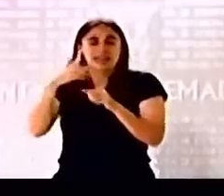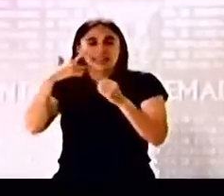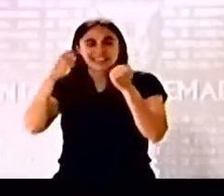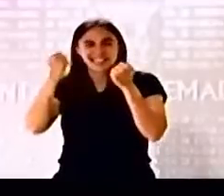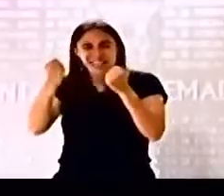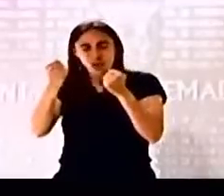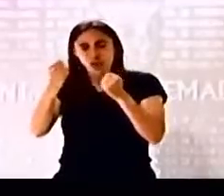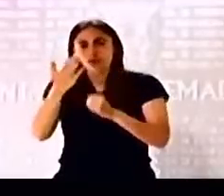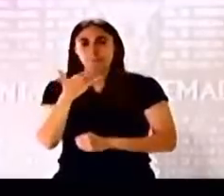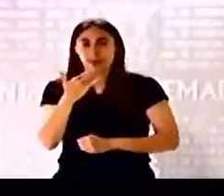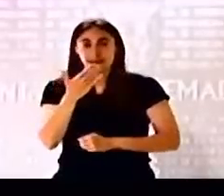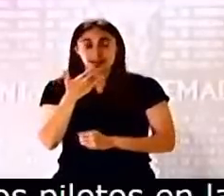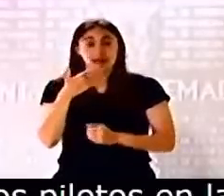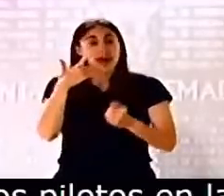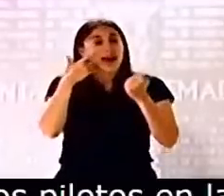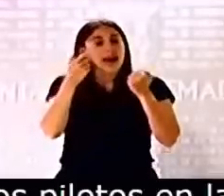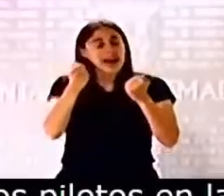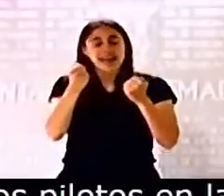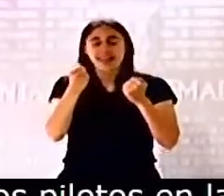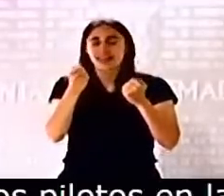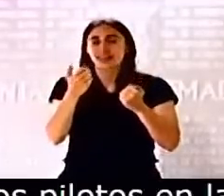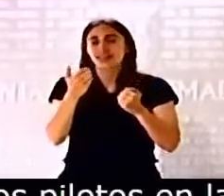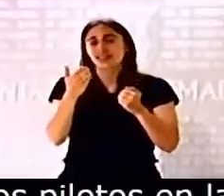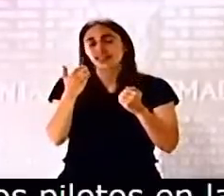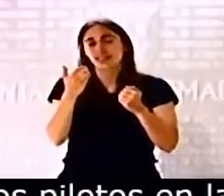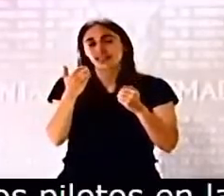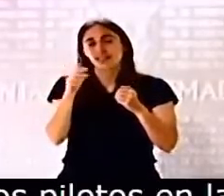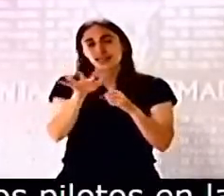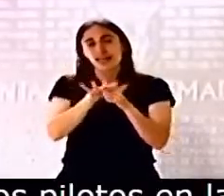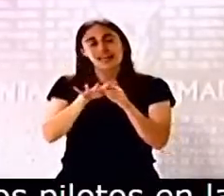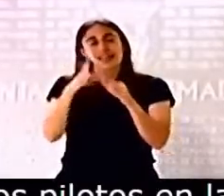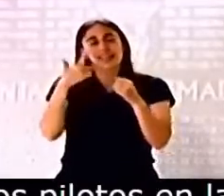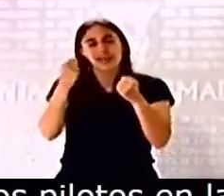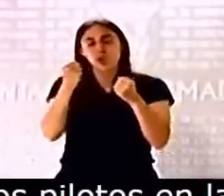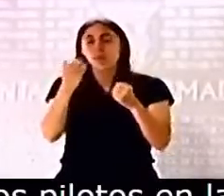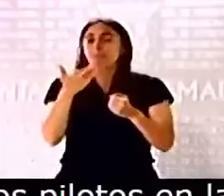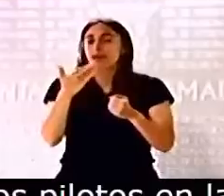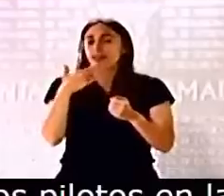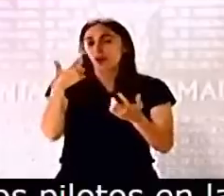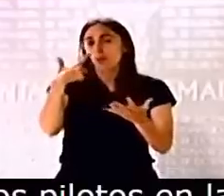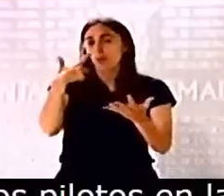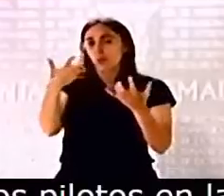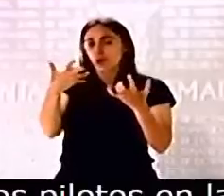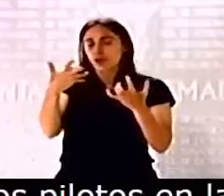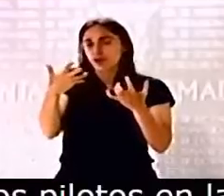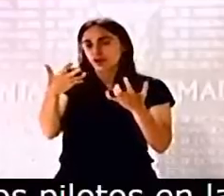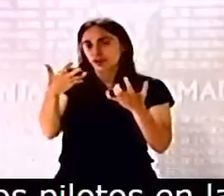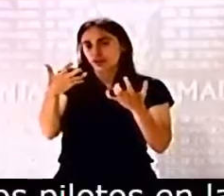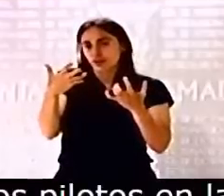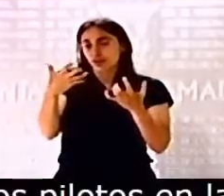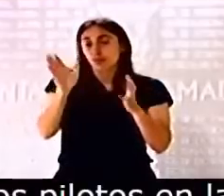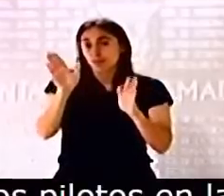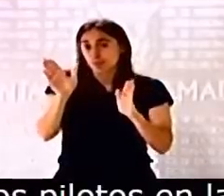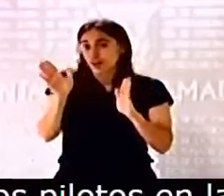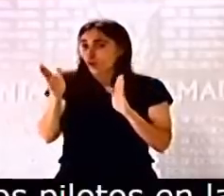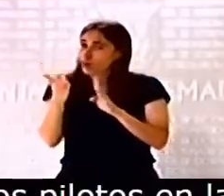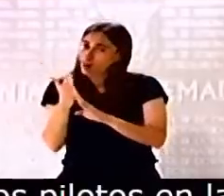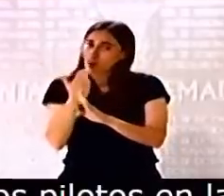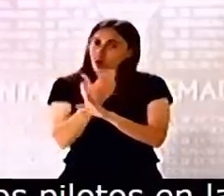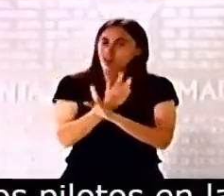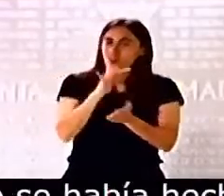El área de salud de Mérida ha sido la más llamativa, pero esto ya se había hecho en el área de salud de Plasencia.